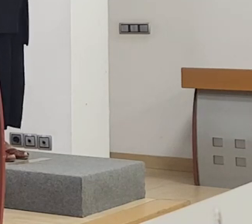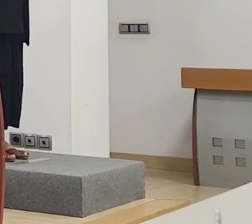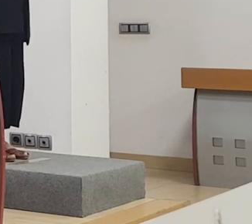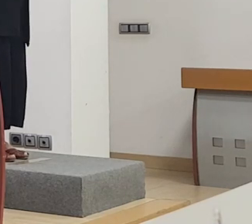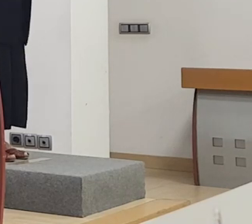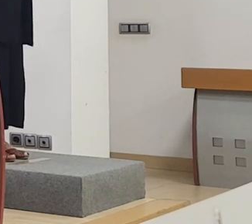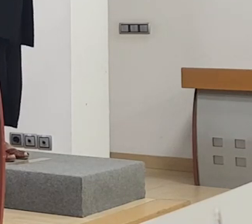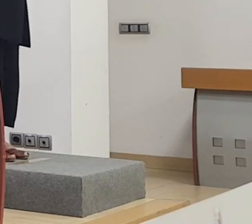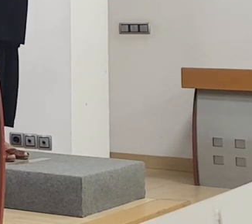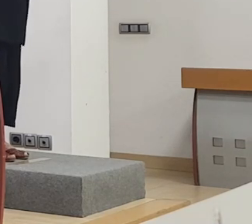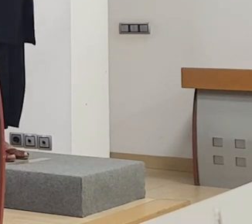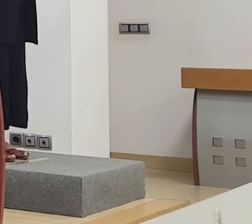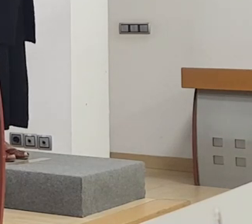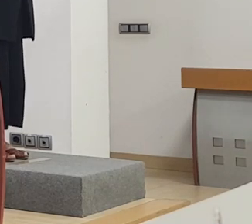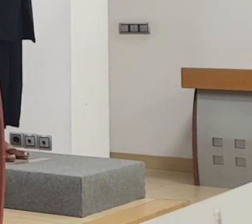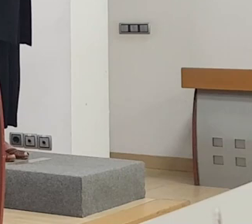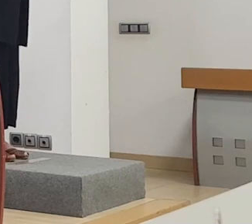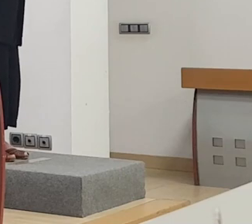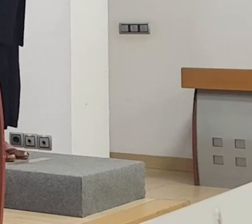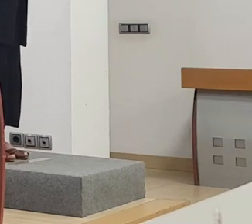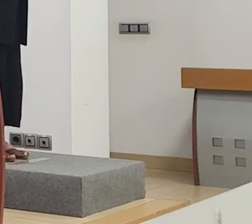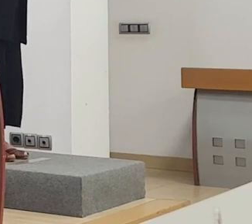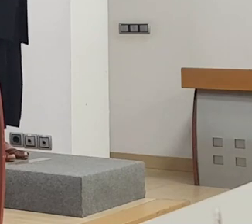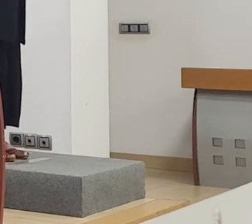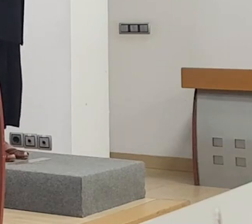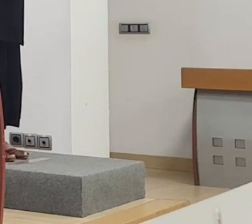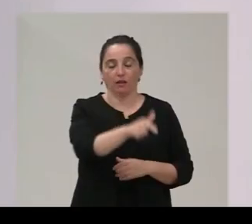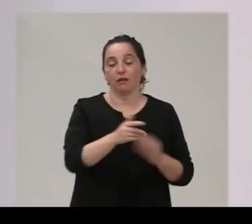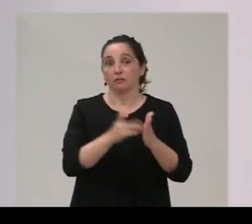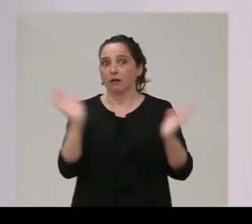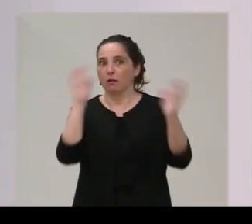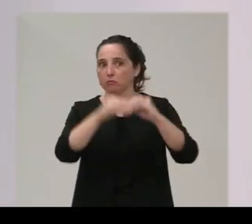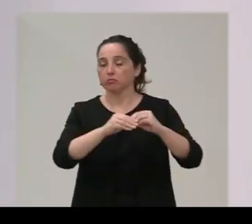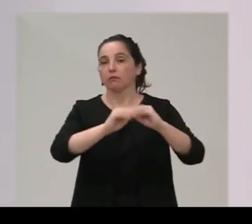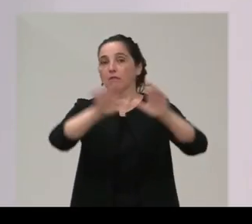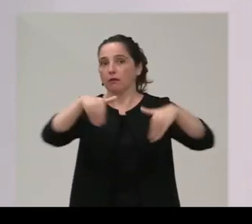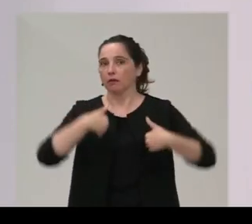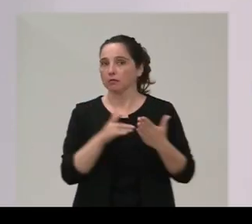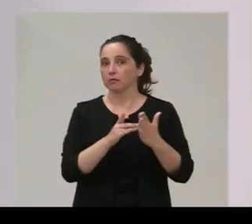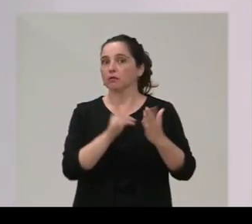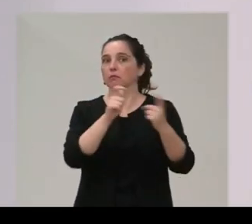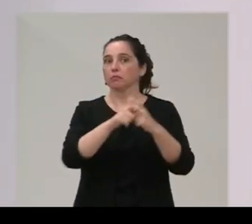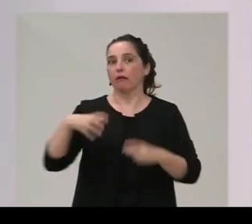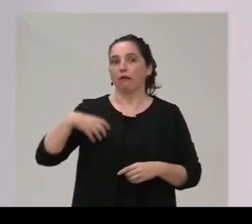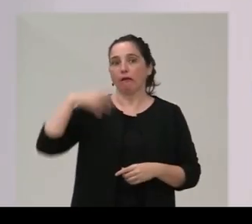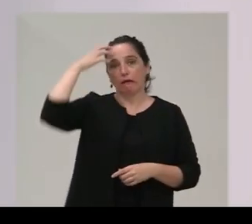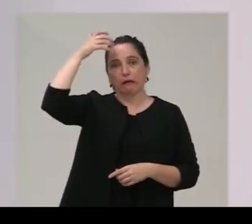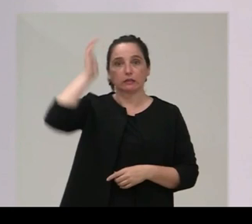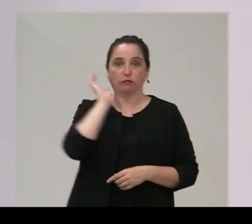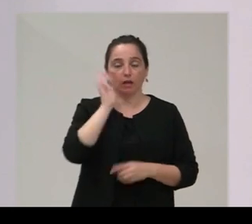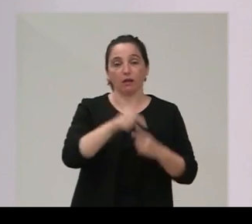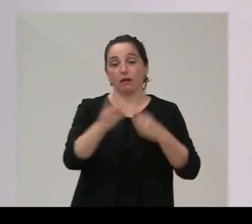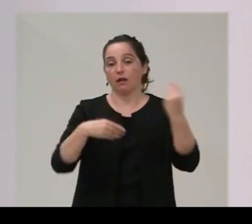y que podamos ser ese punto de encuentro a la cultura con lo cual volvemos a contar con el gobierno de Cantabria en el Reina Sofía es un